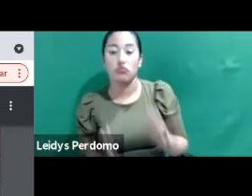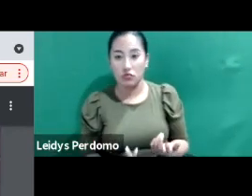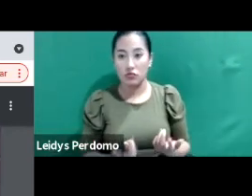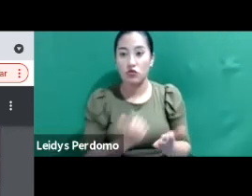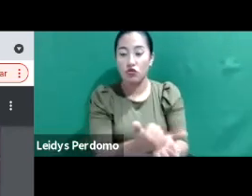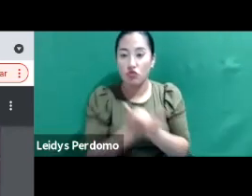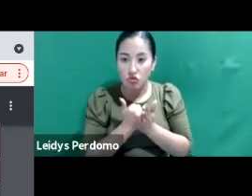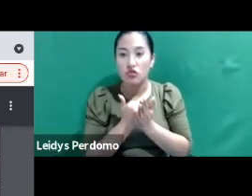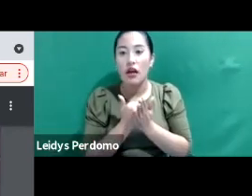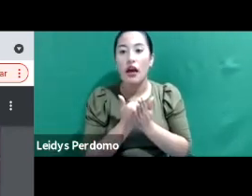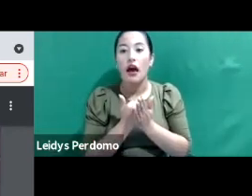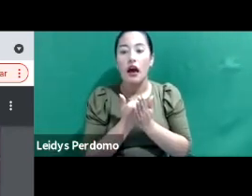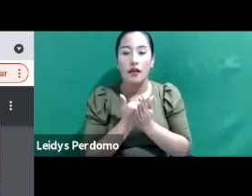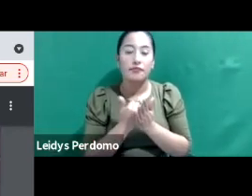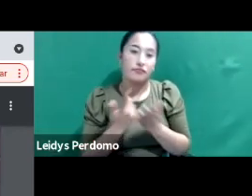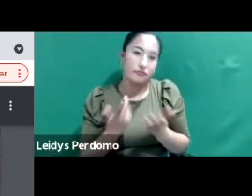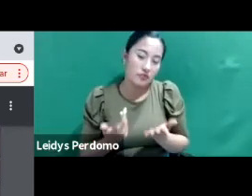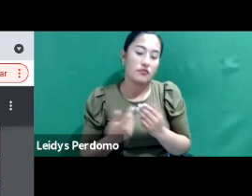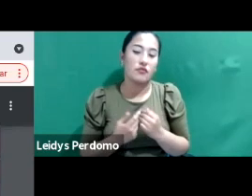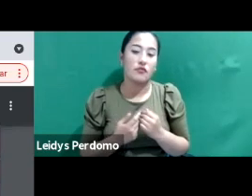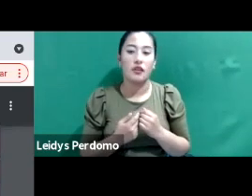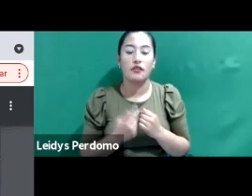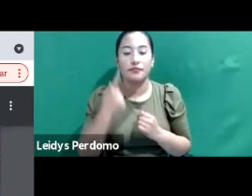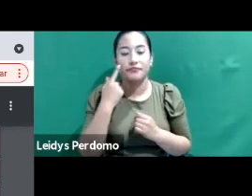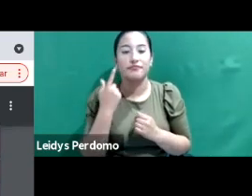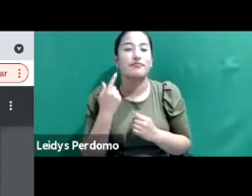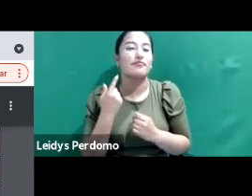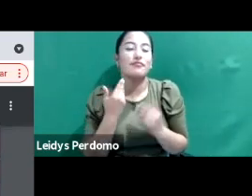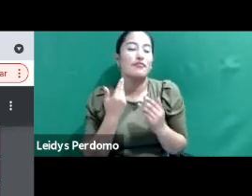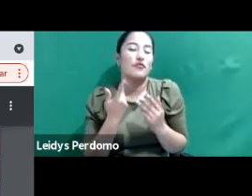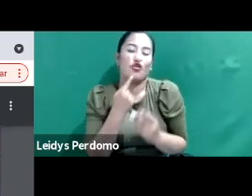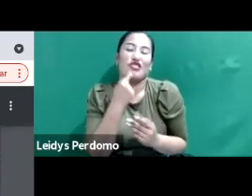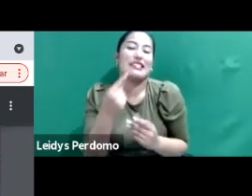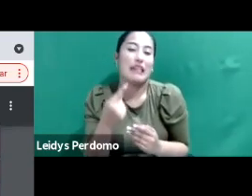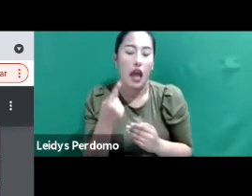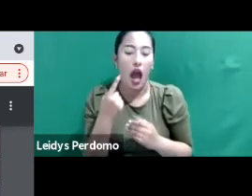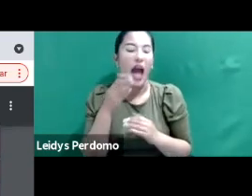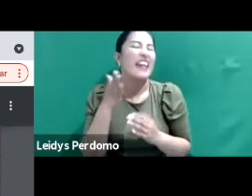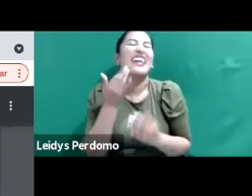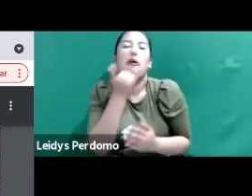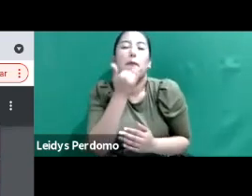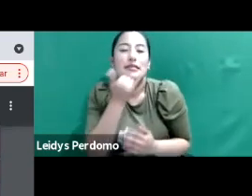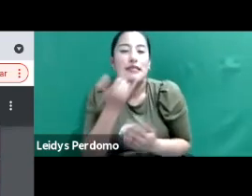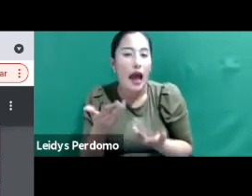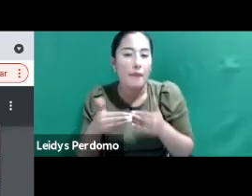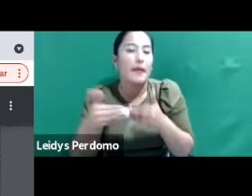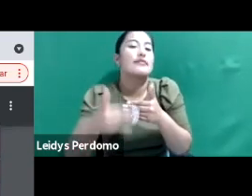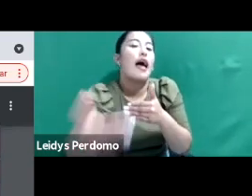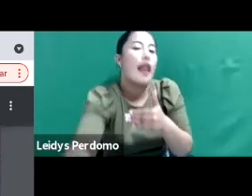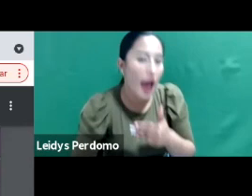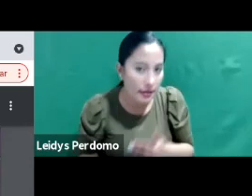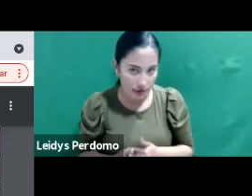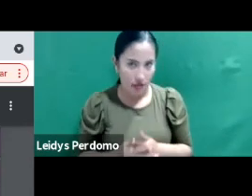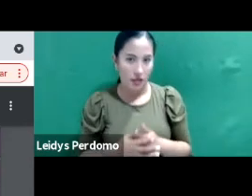margen de predicción. Esto obviamente no es tampoco una receta de cocina, nos dan un margen, nos dan una guía, una orientación para